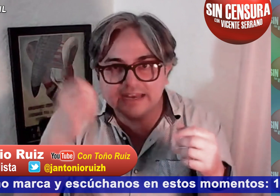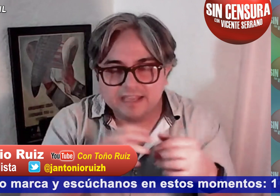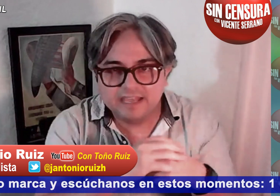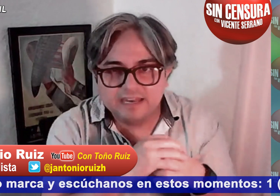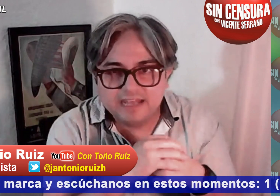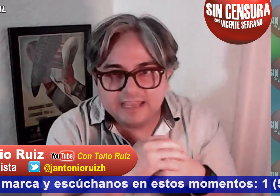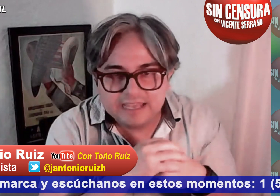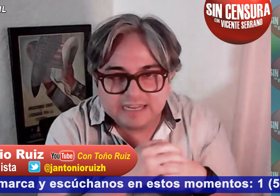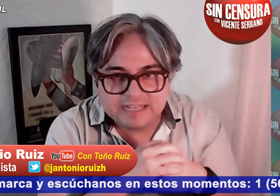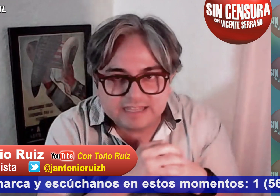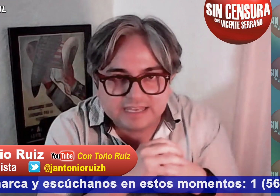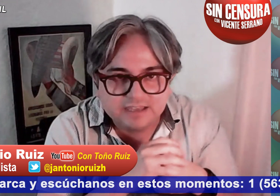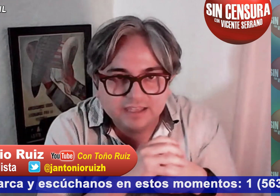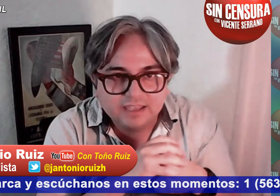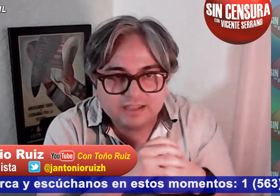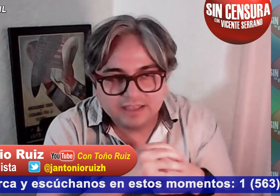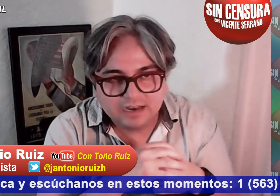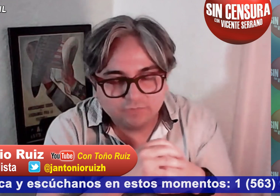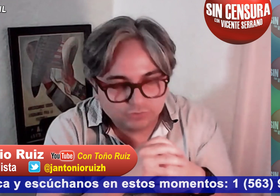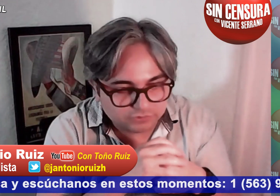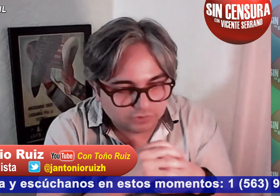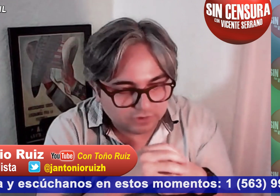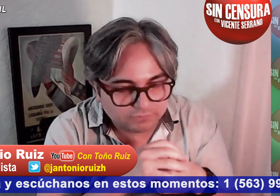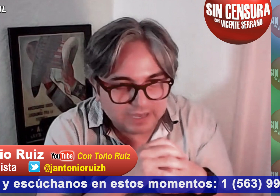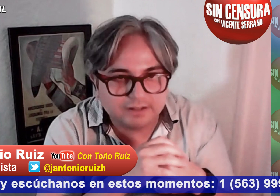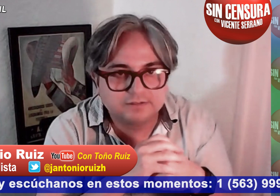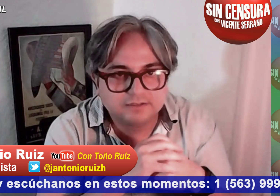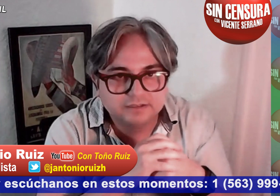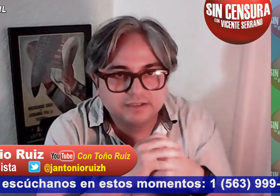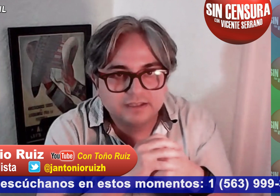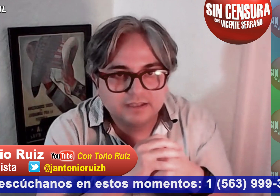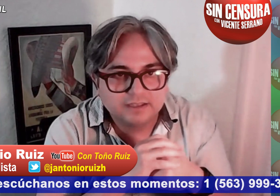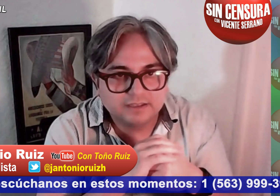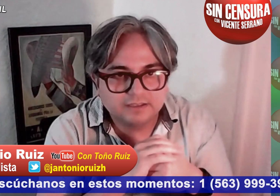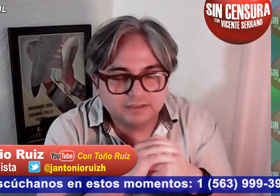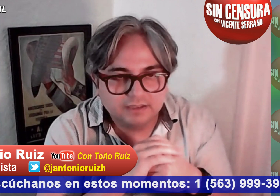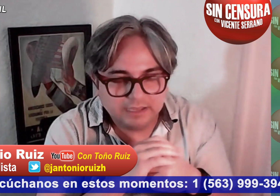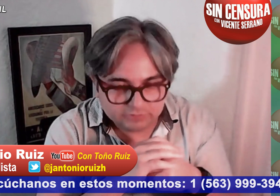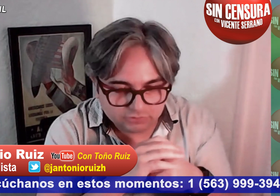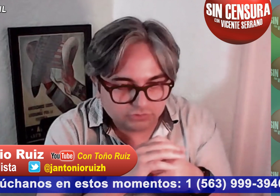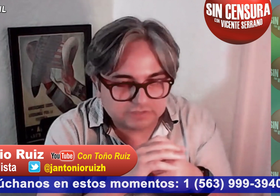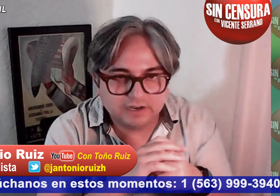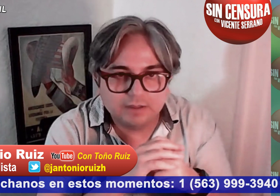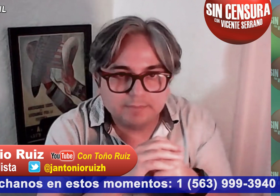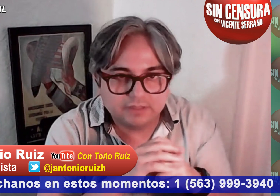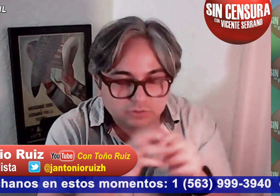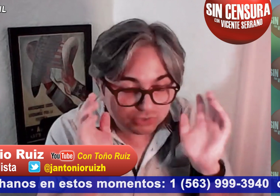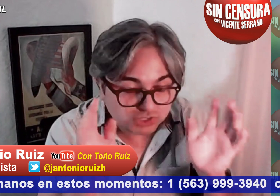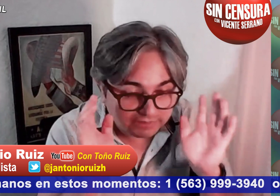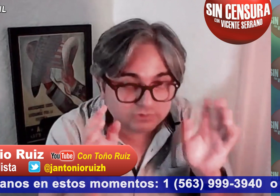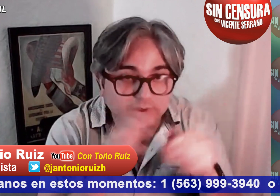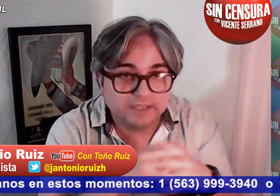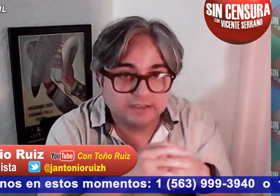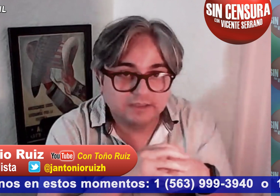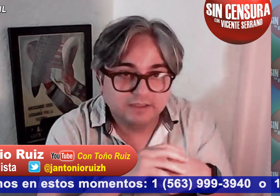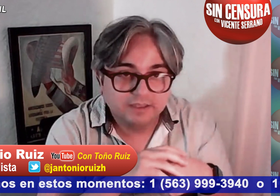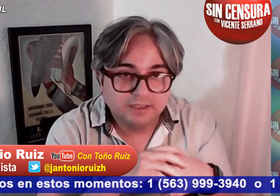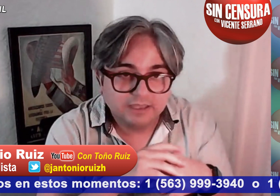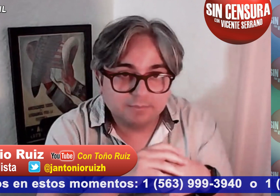de NED y de la Fundación Rockefeller. Estos estarán enviando, escuche